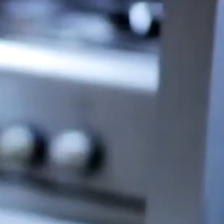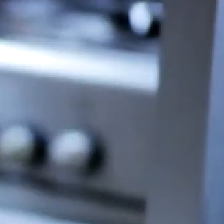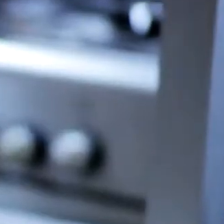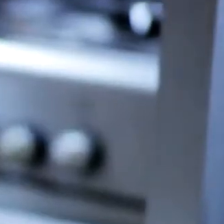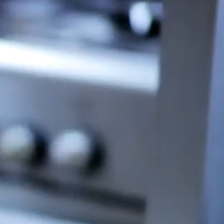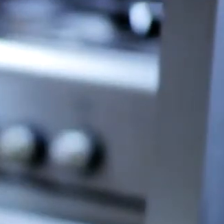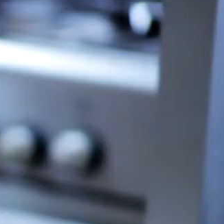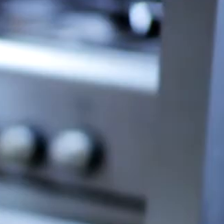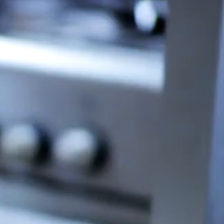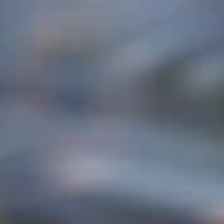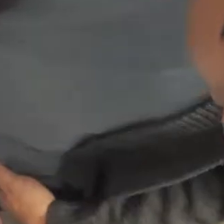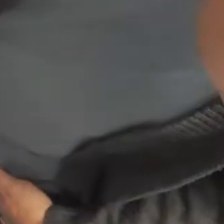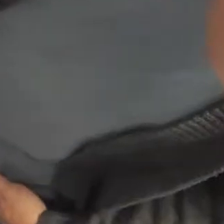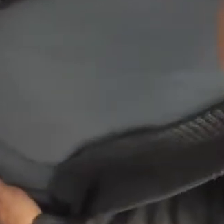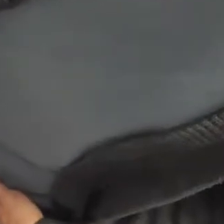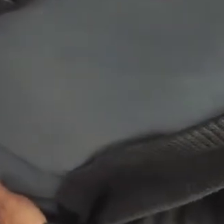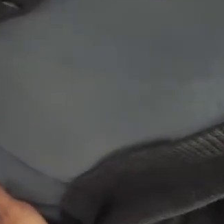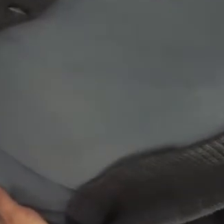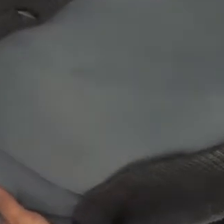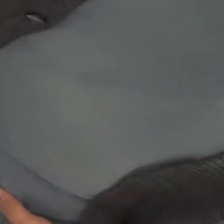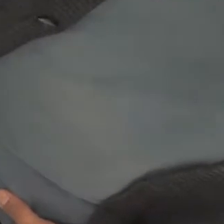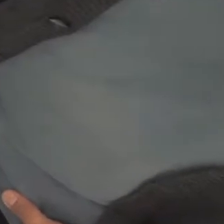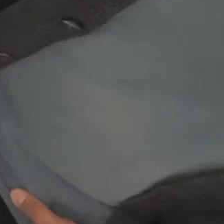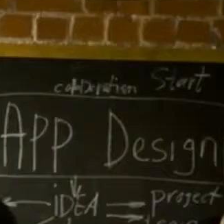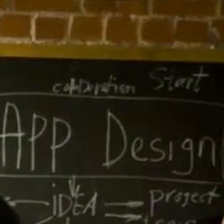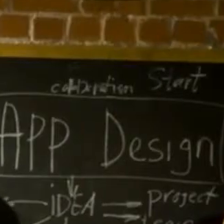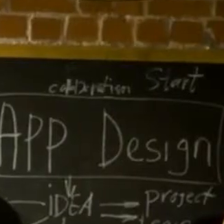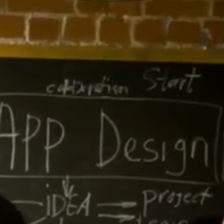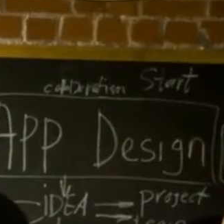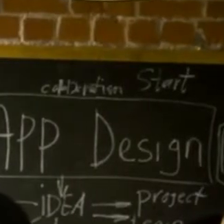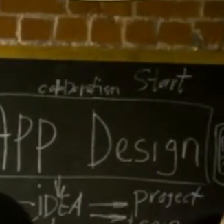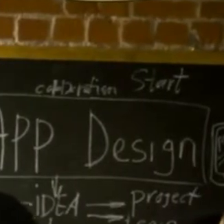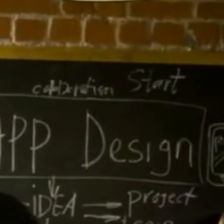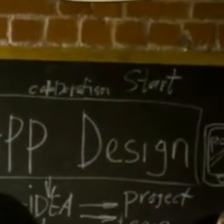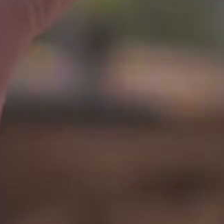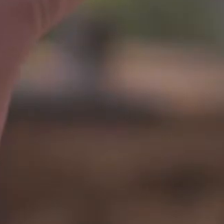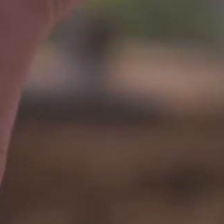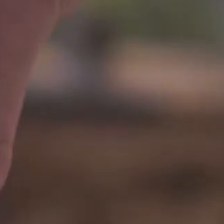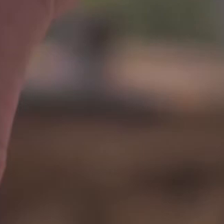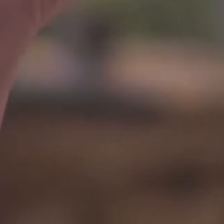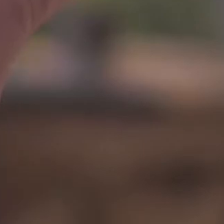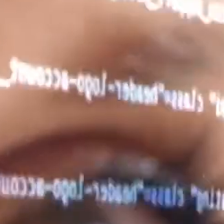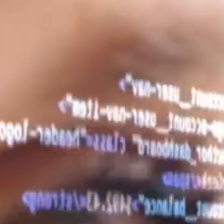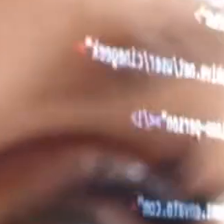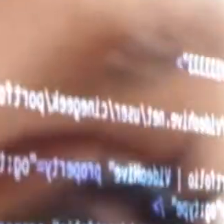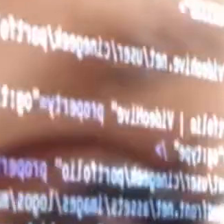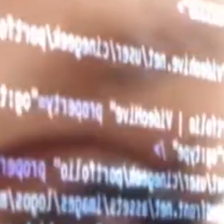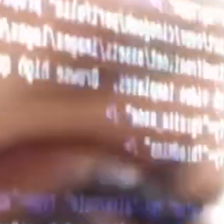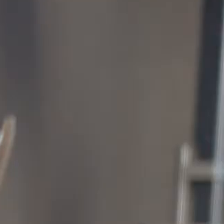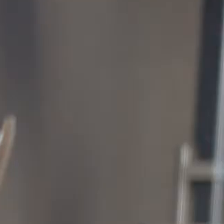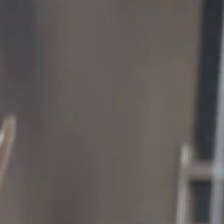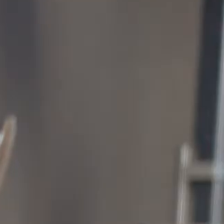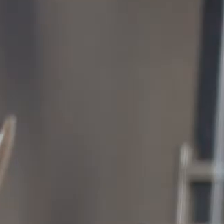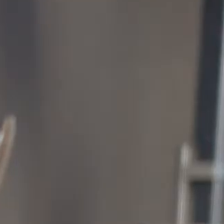emprendimiento y participar de nuestra campaña Tiempo del Emprendedor, que se emitirá todos los sábados a las 20 horas en nuestras